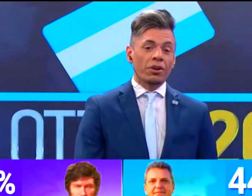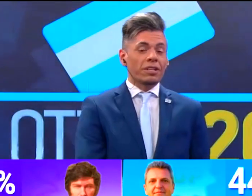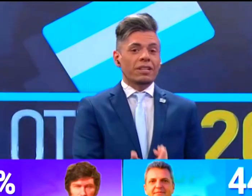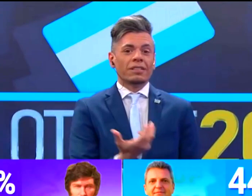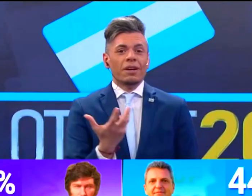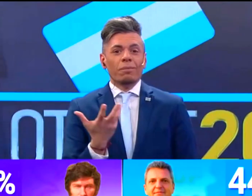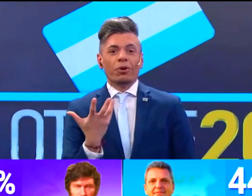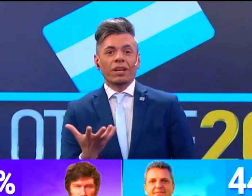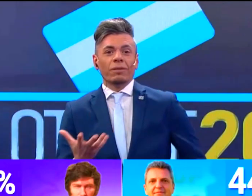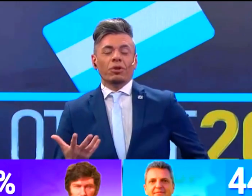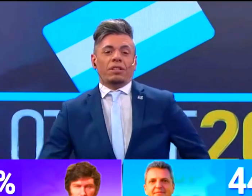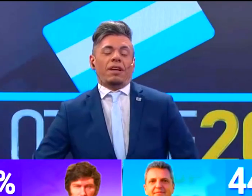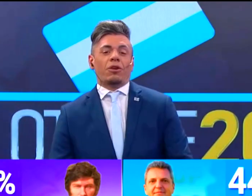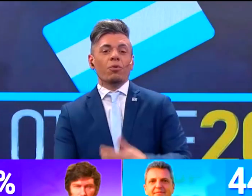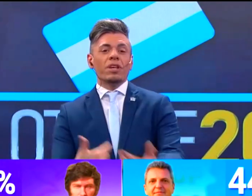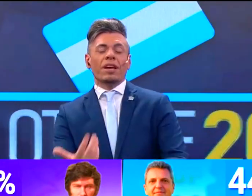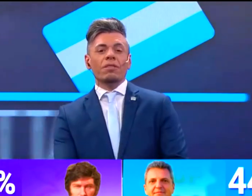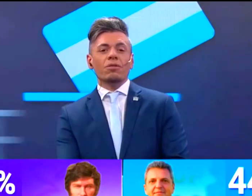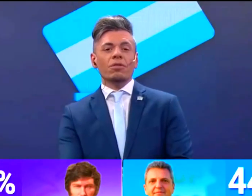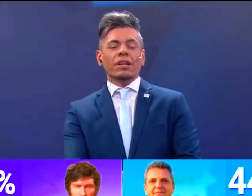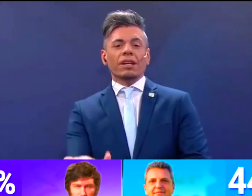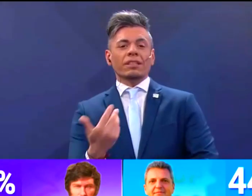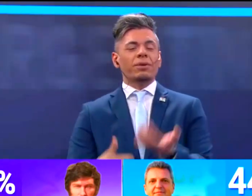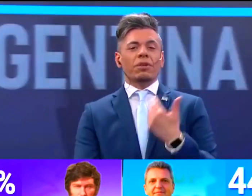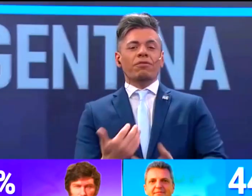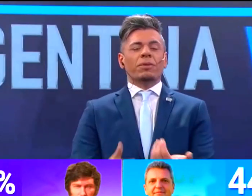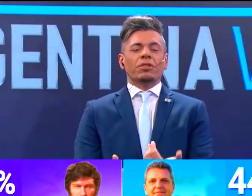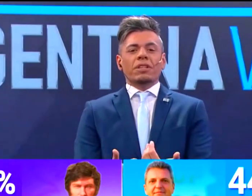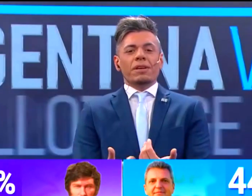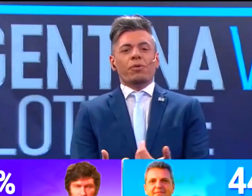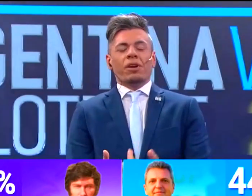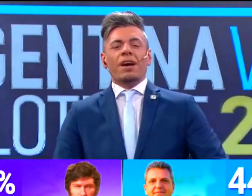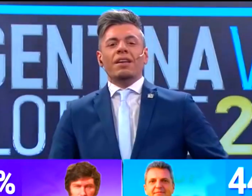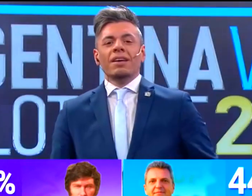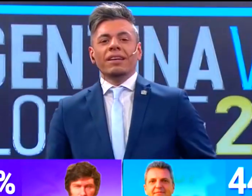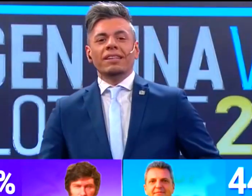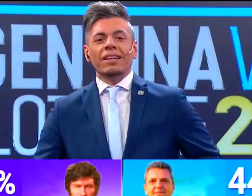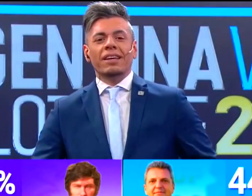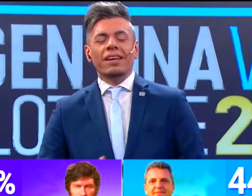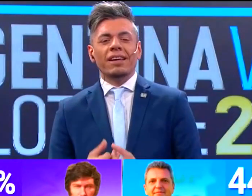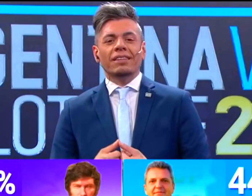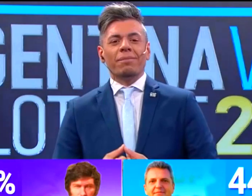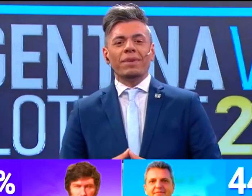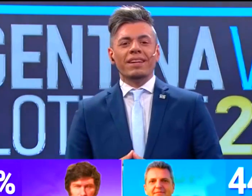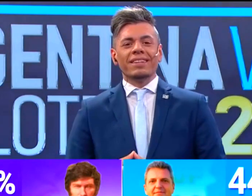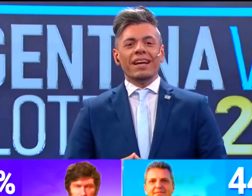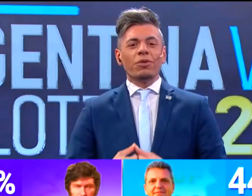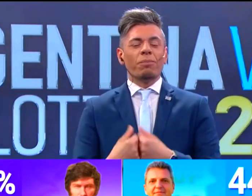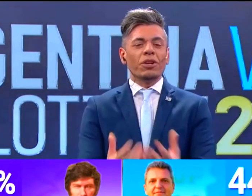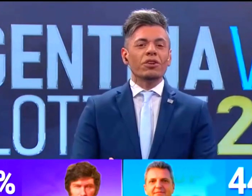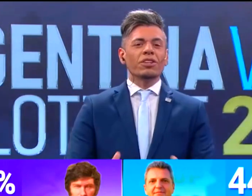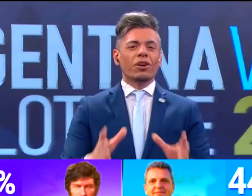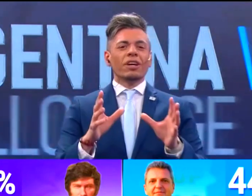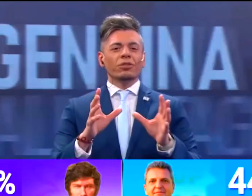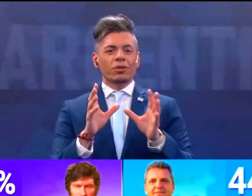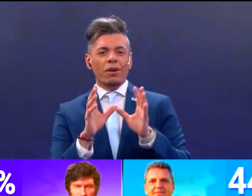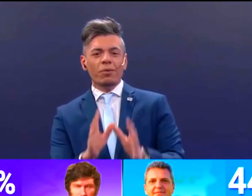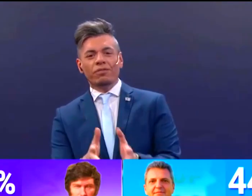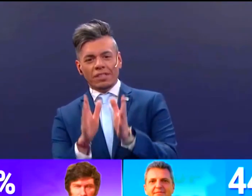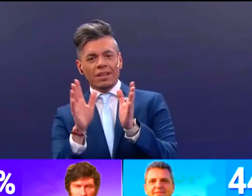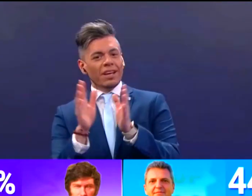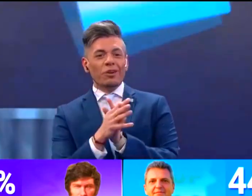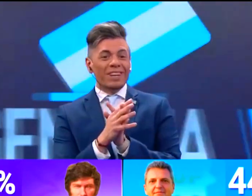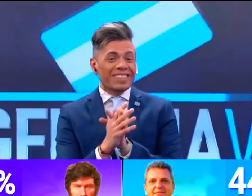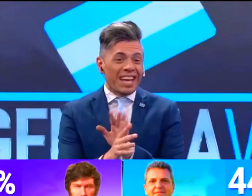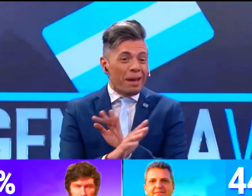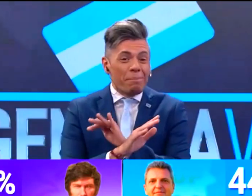los protagonistas, porque vos estás comunicando y recibiendo la información en tiempo real y tenés que también dar una opinión. Digo, es un trabajo muy